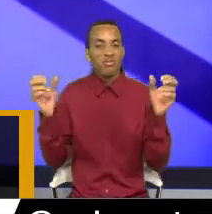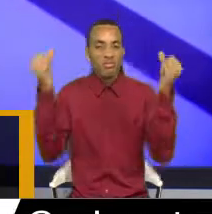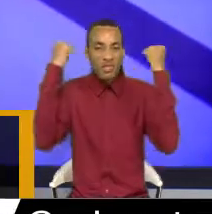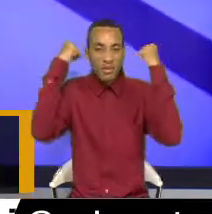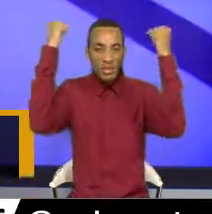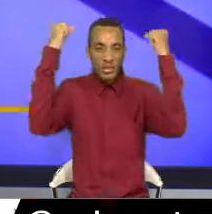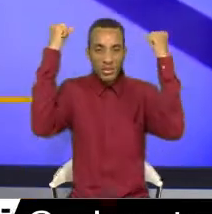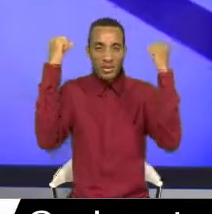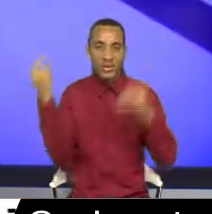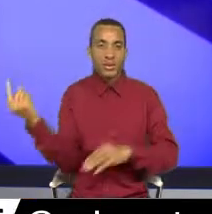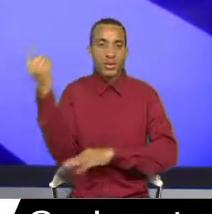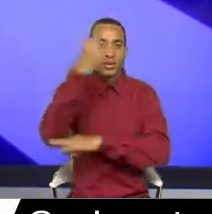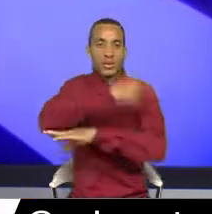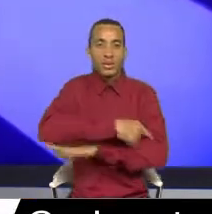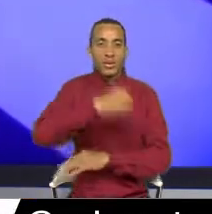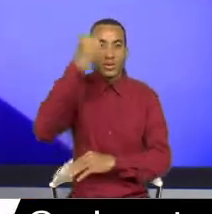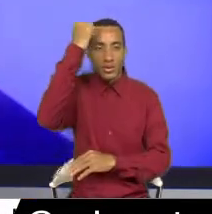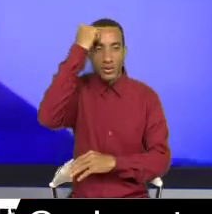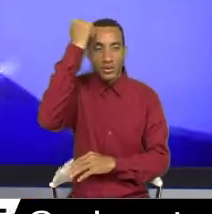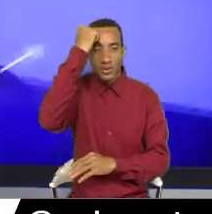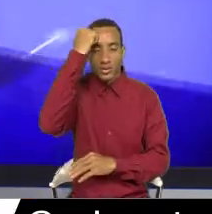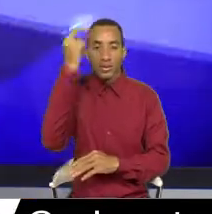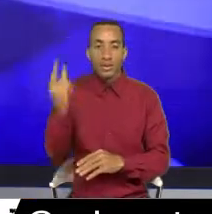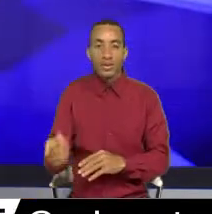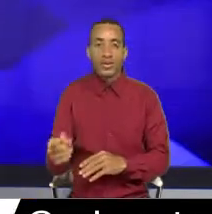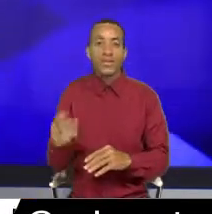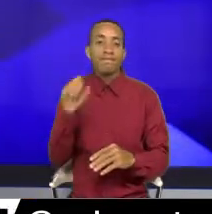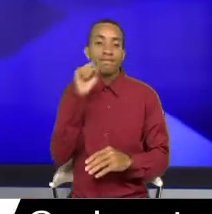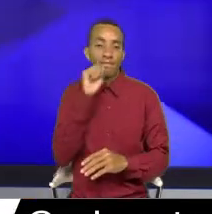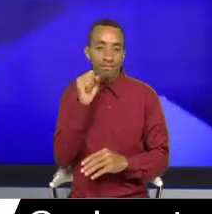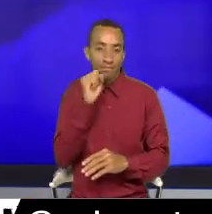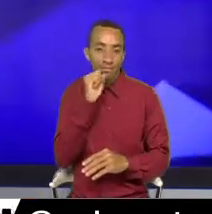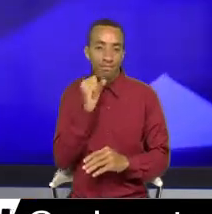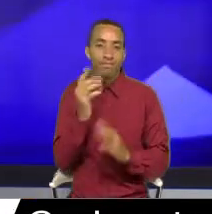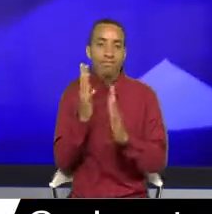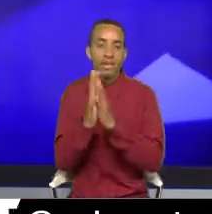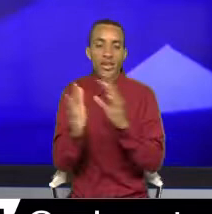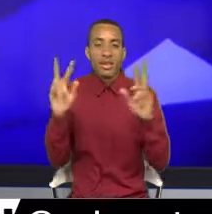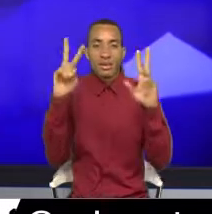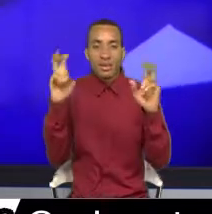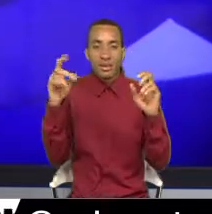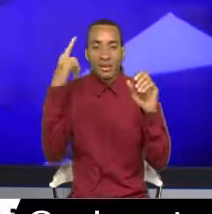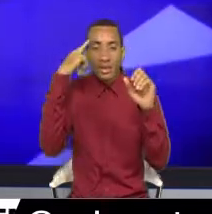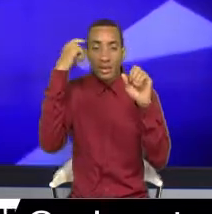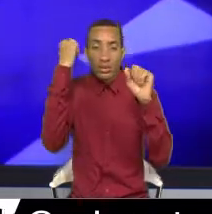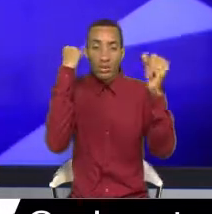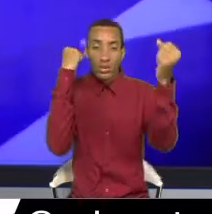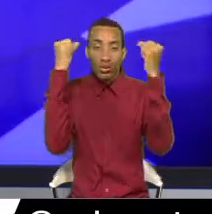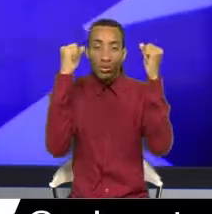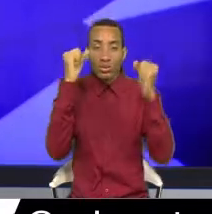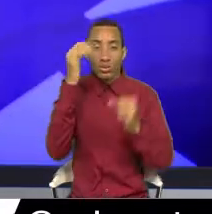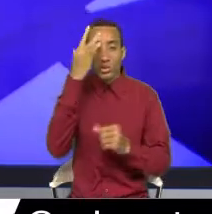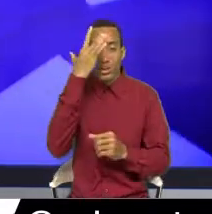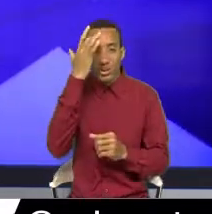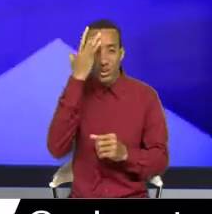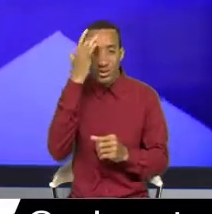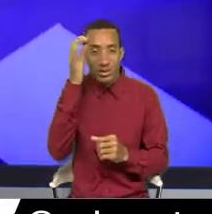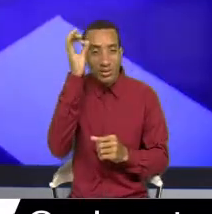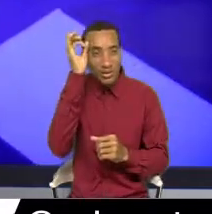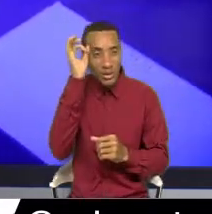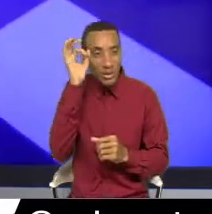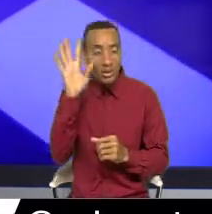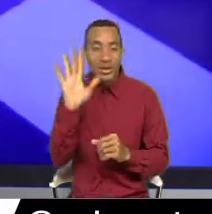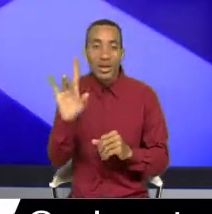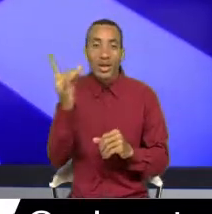los profesores de Barranca Bermeja. Se refiere a este tema y muestra su preocupación por la posible cese